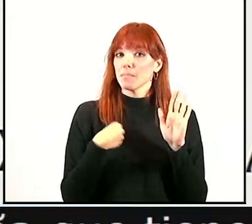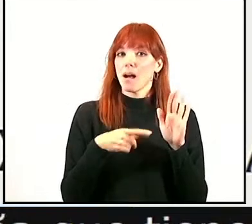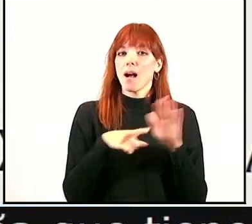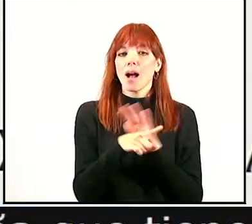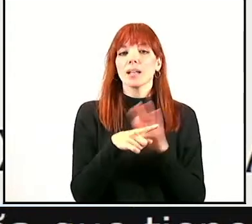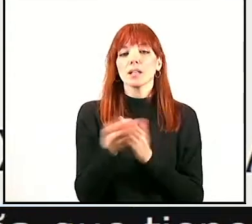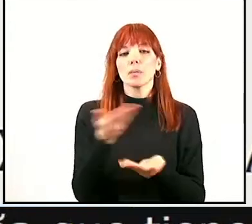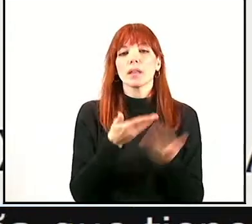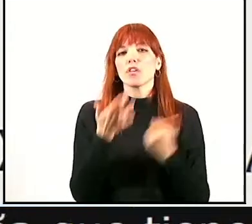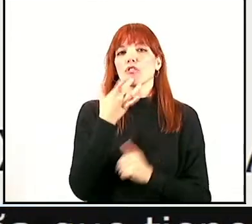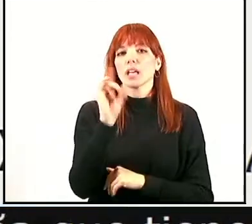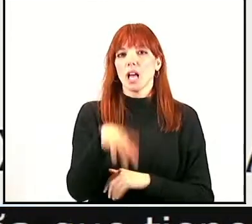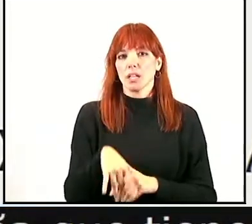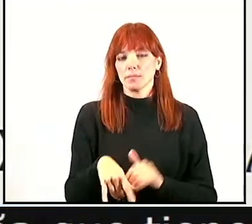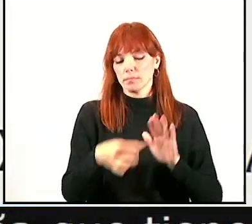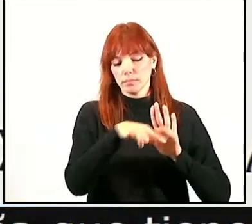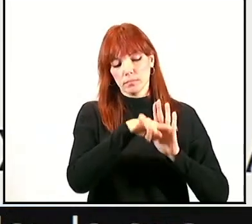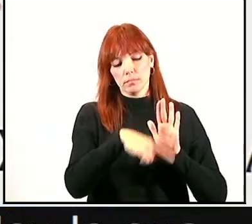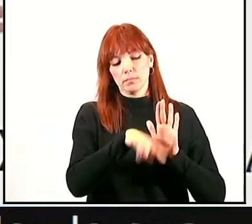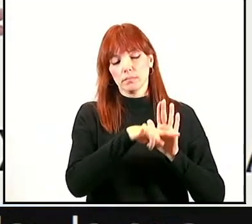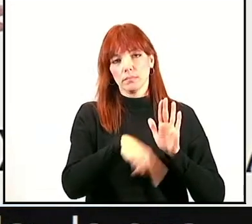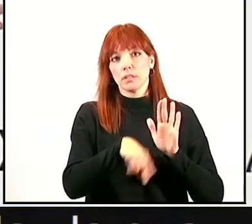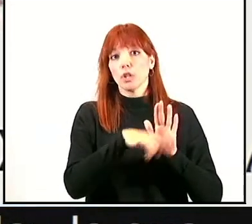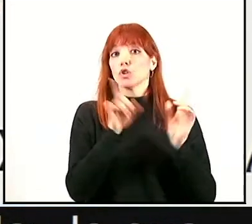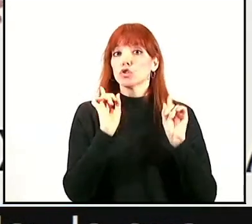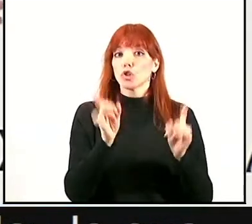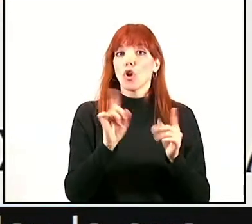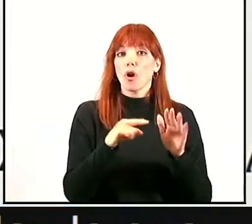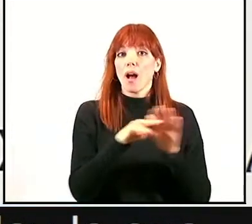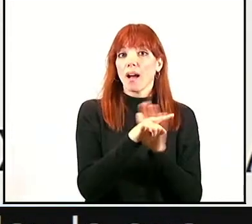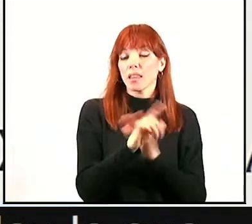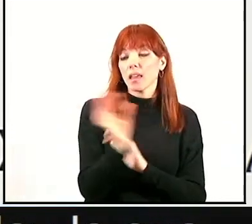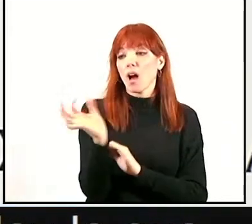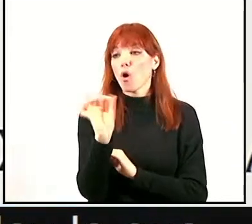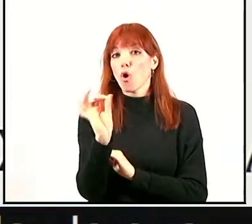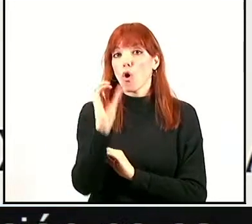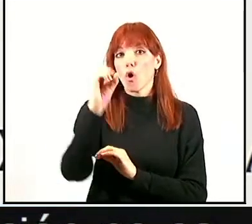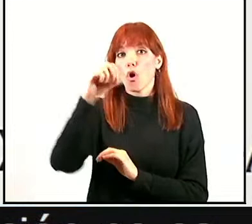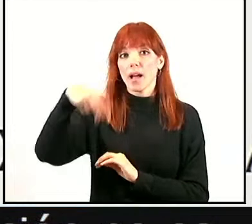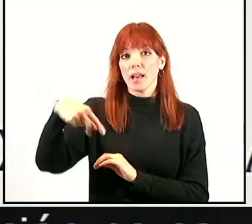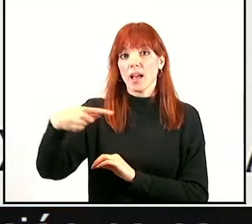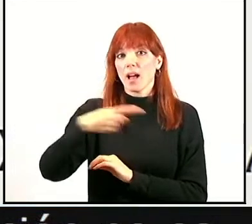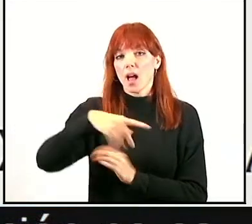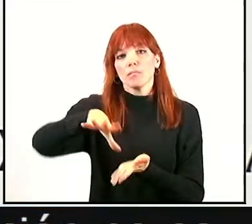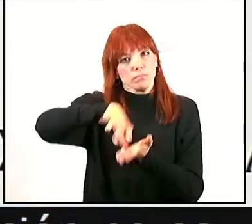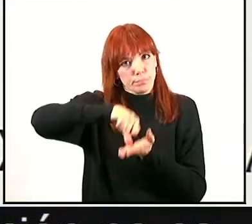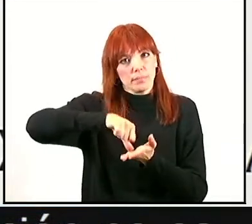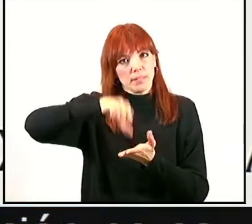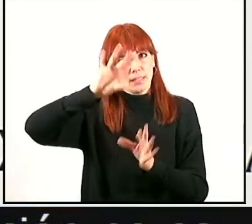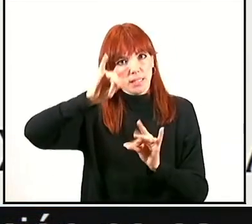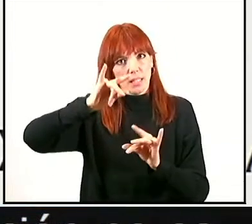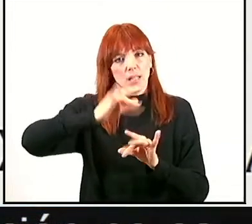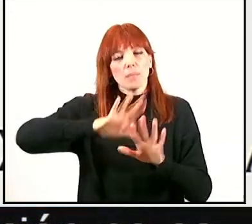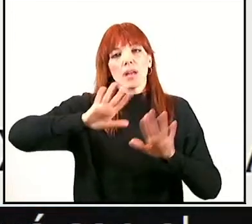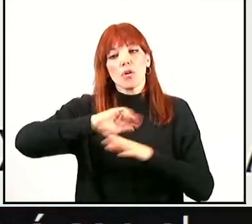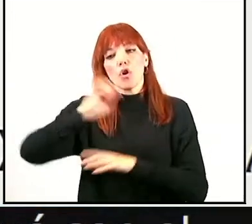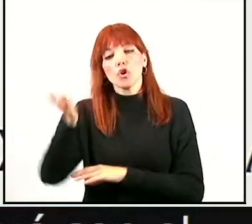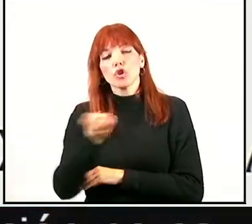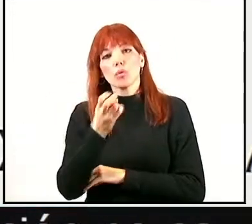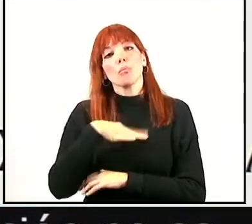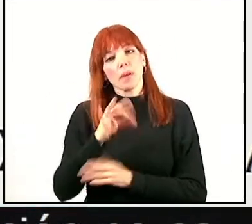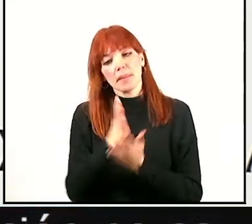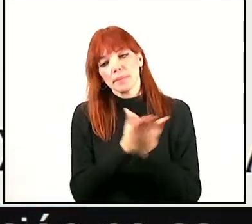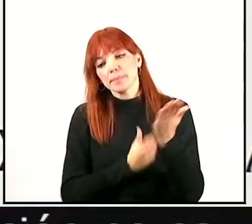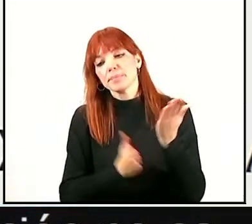de cooperación. La cooperación no es solo la Agencia de Cooperación y las ONG, que son el núcleo central, sino que también hay otros agentes, como pueden